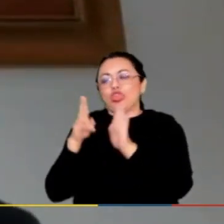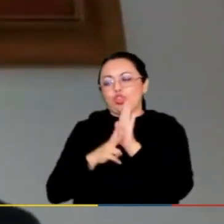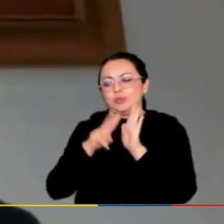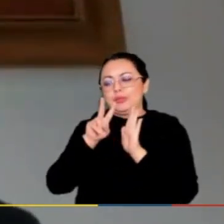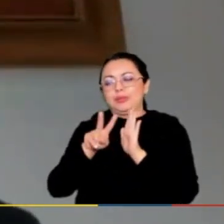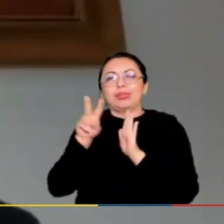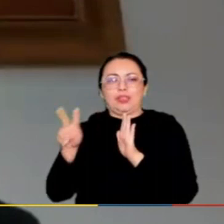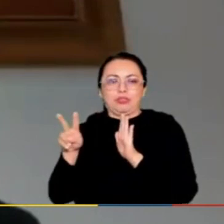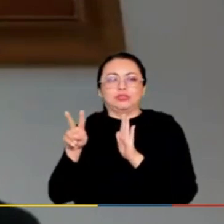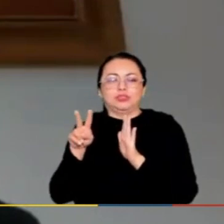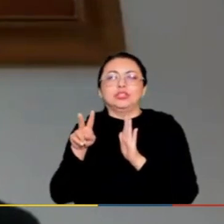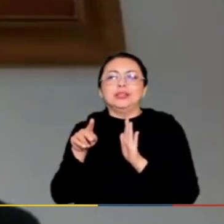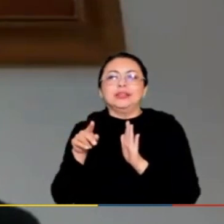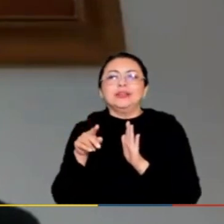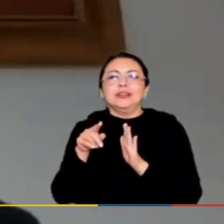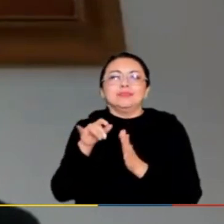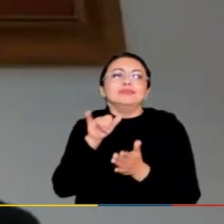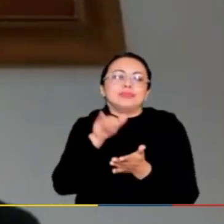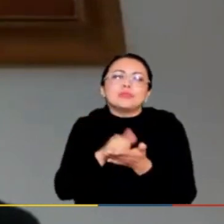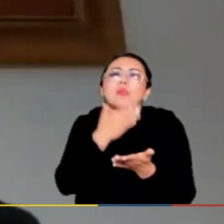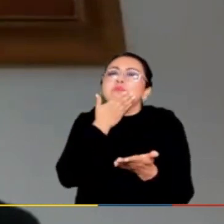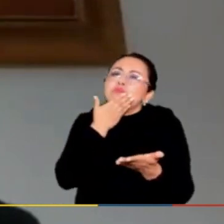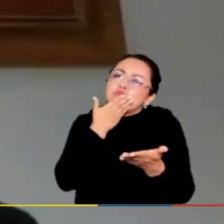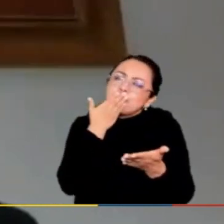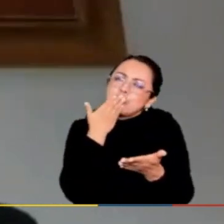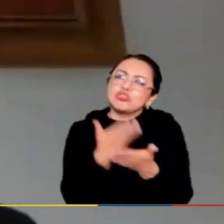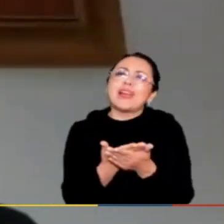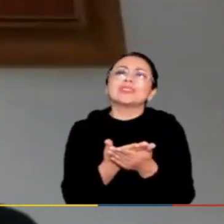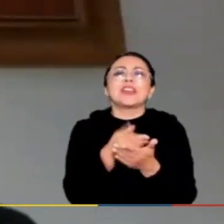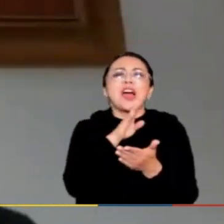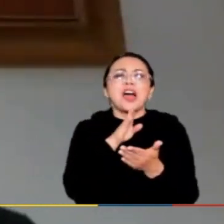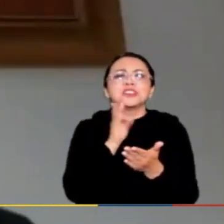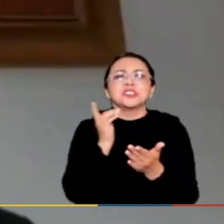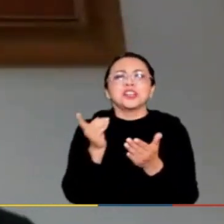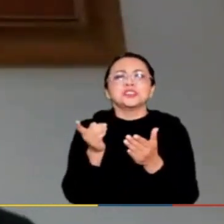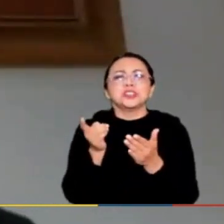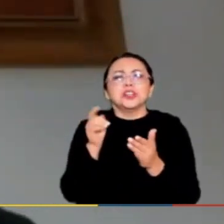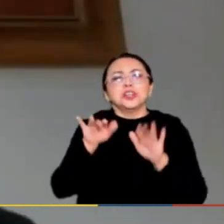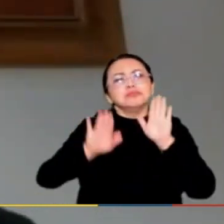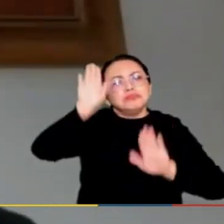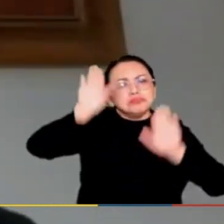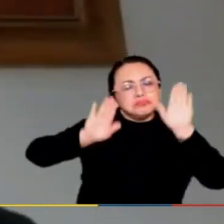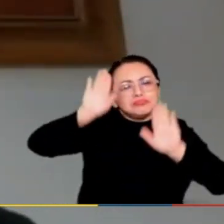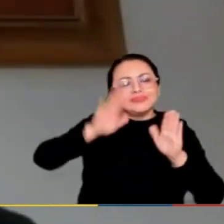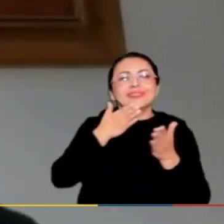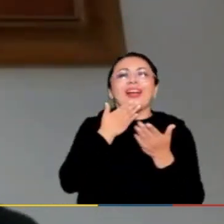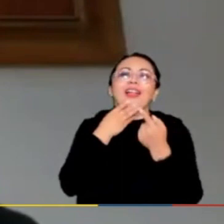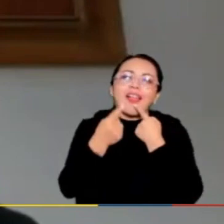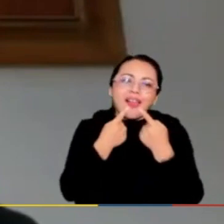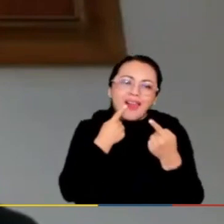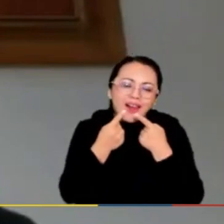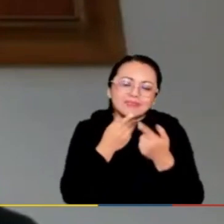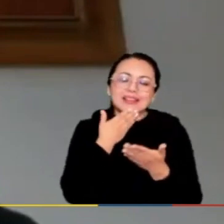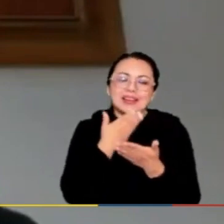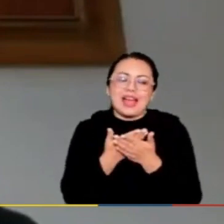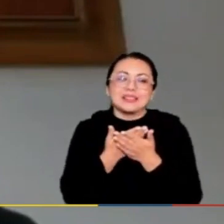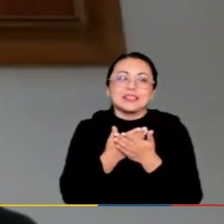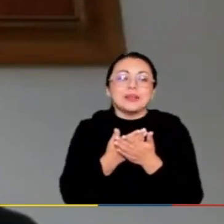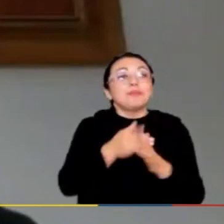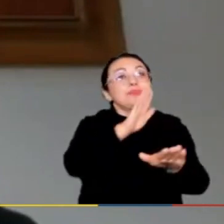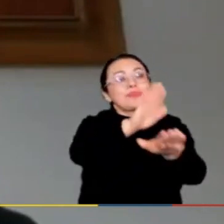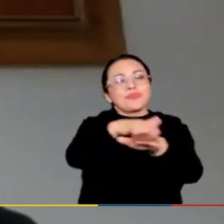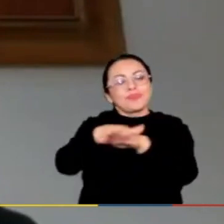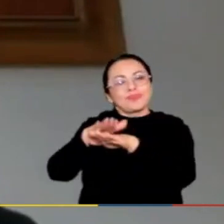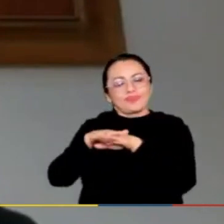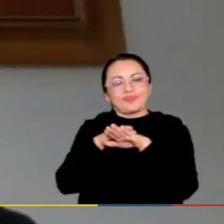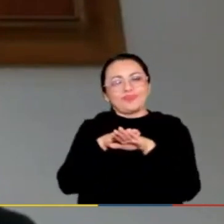pasando en este. Muchísimas gracias a los participantes en este diálogo y resta por invitarlos